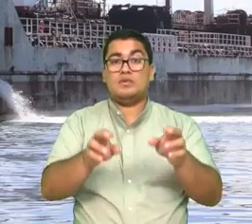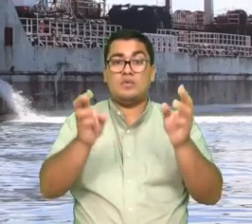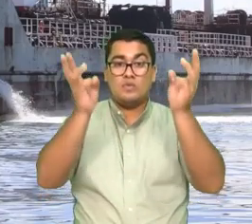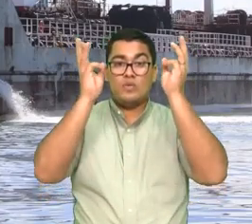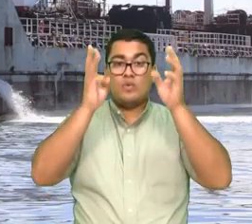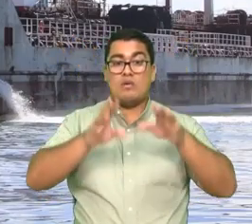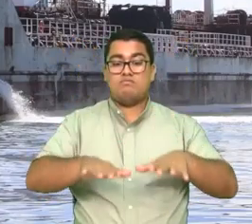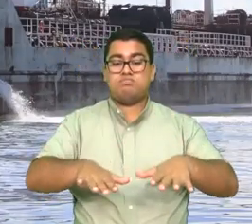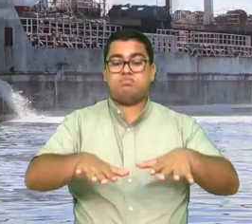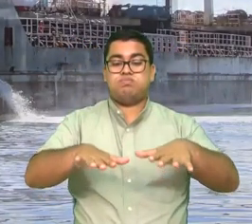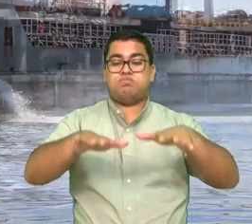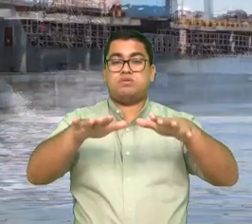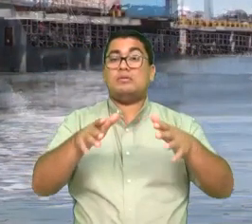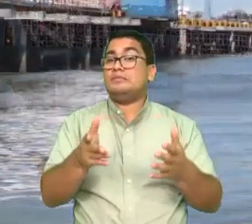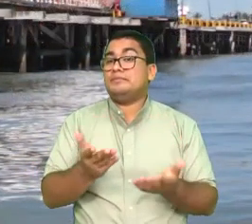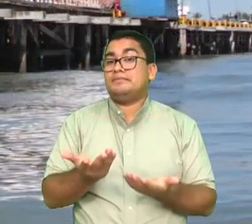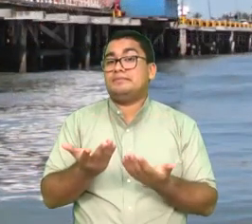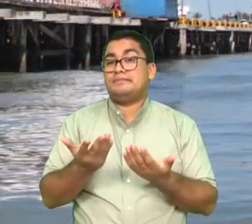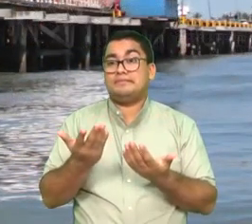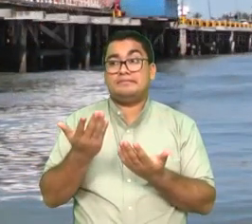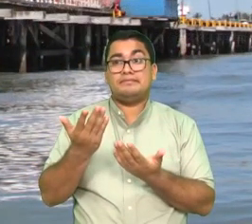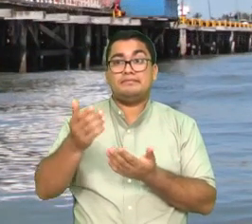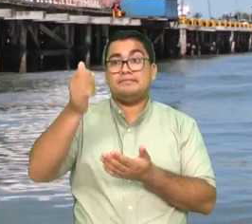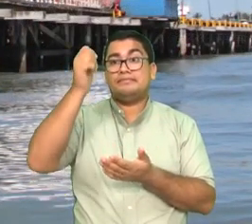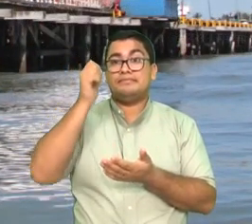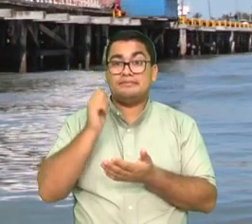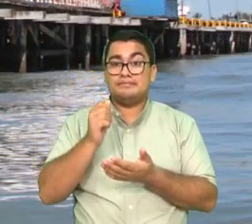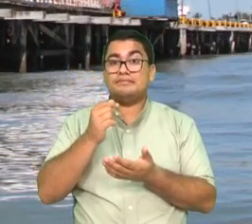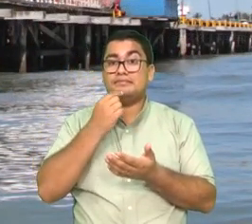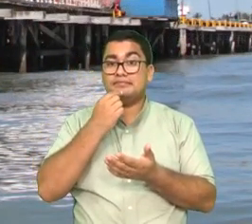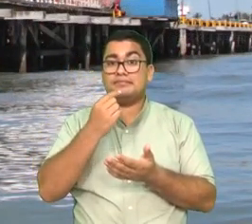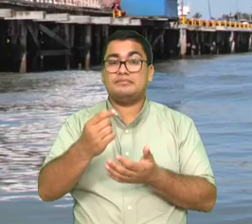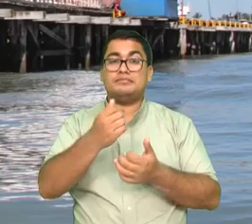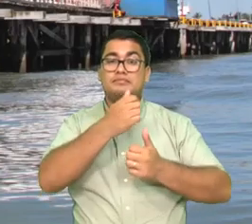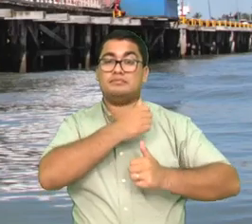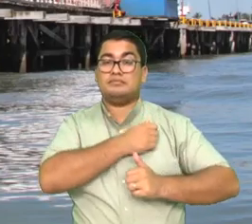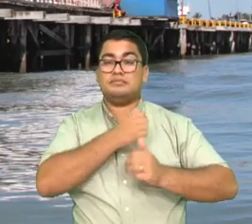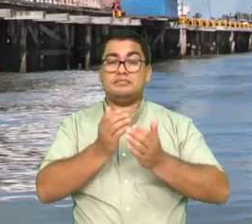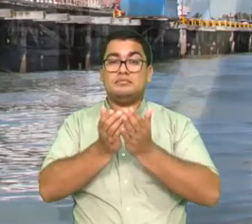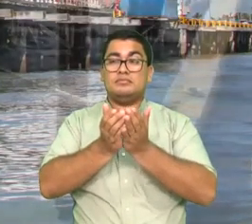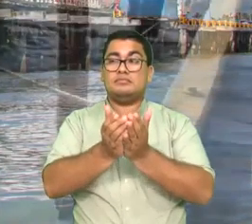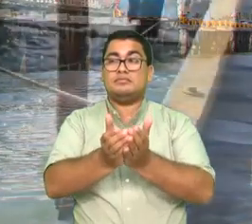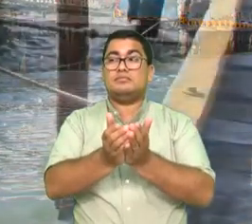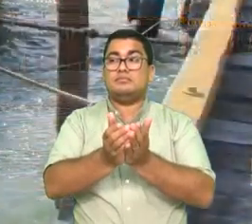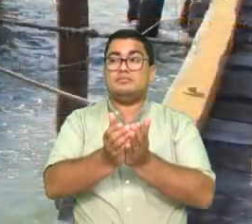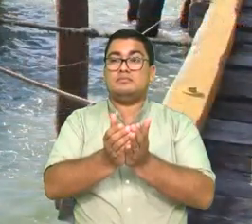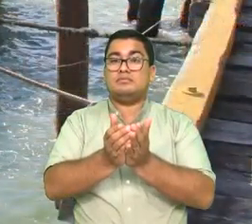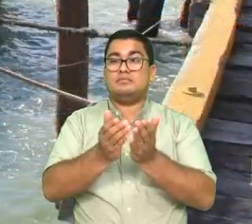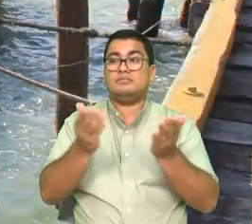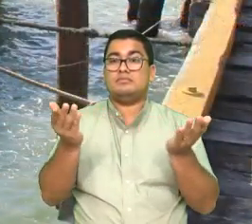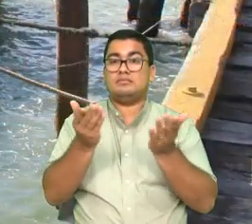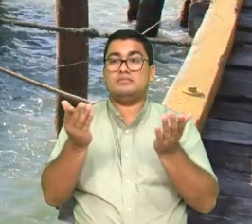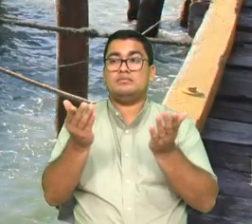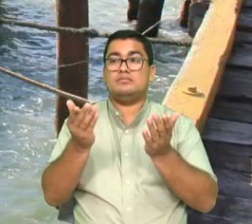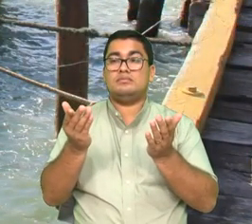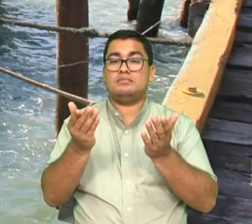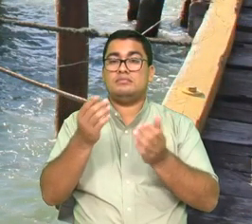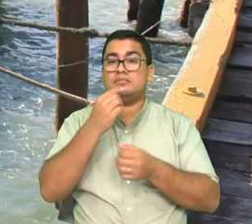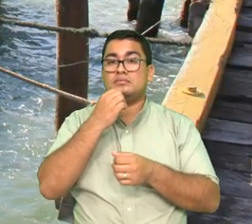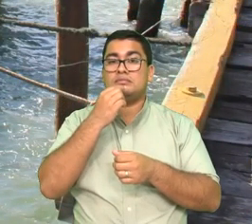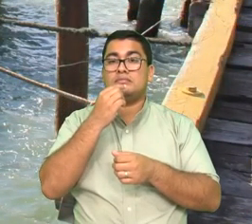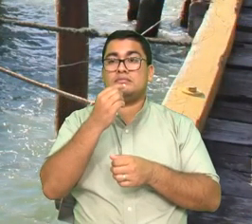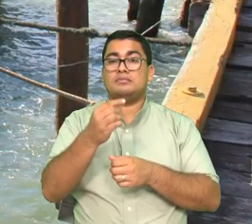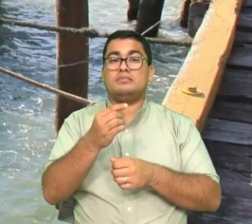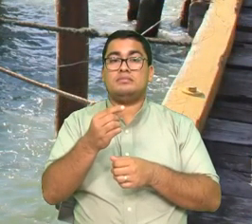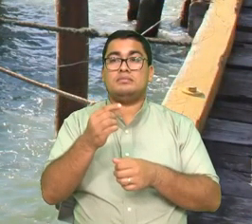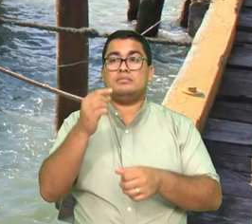Guaguabum. Además, indicó que desde ayer, en conjunto con la Fuerza Naval del Destacamento de Aguas Interiores, decretaron la suspensión